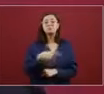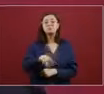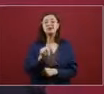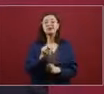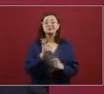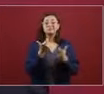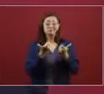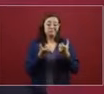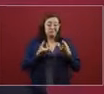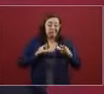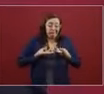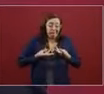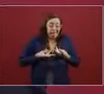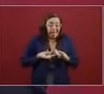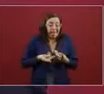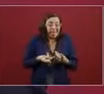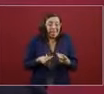cosas